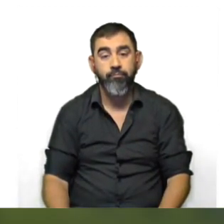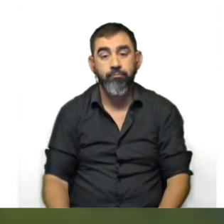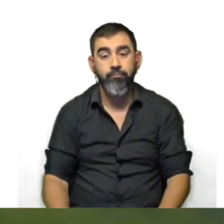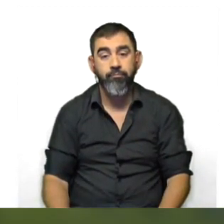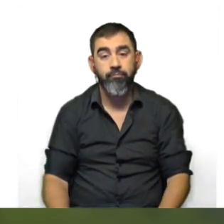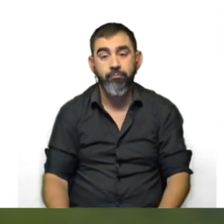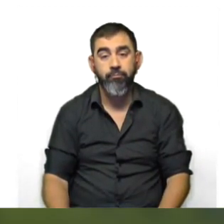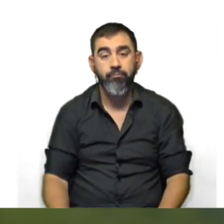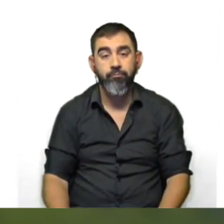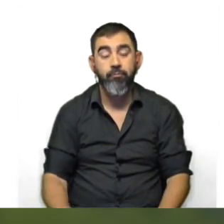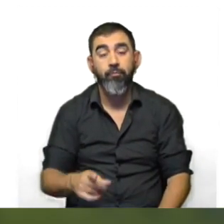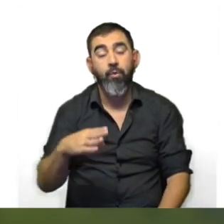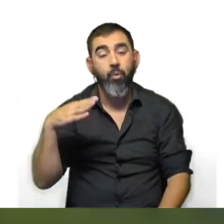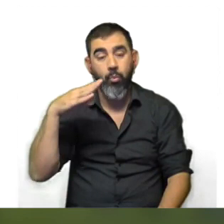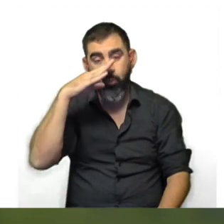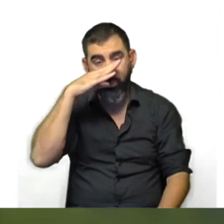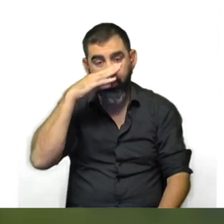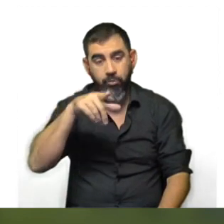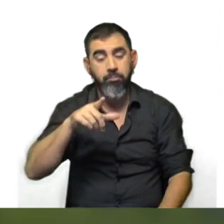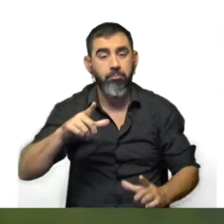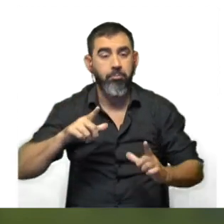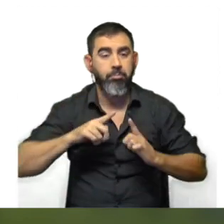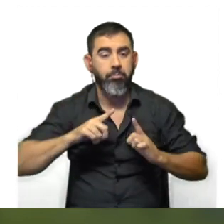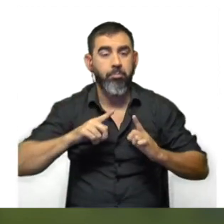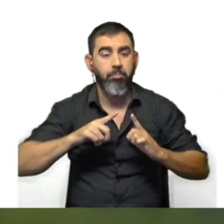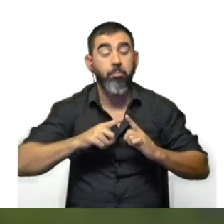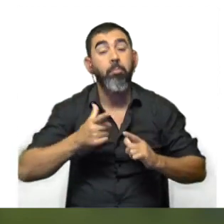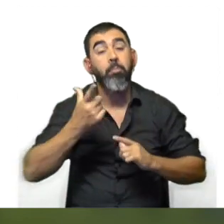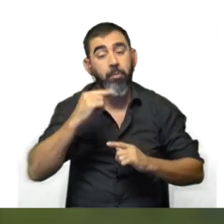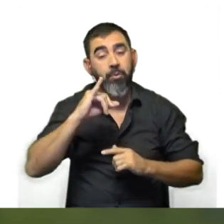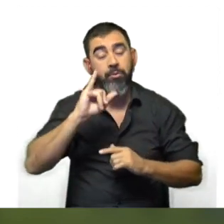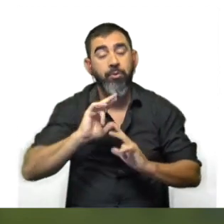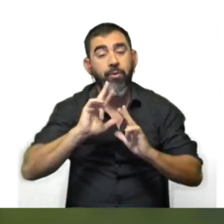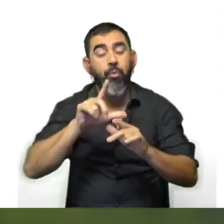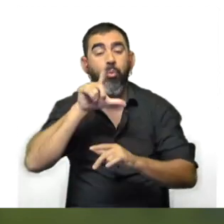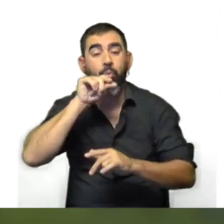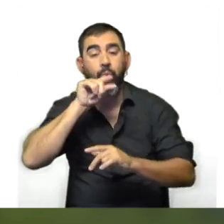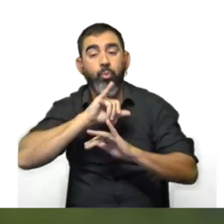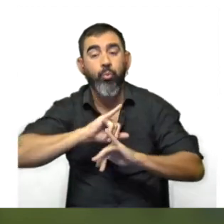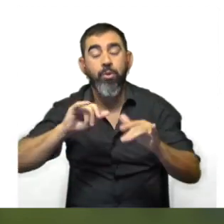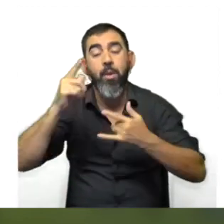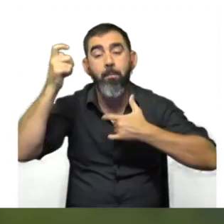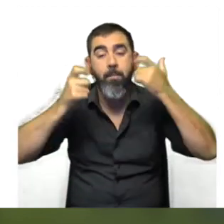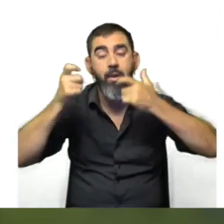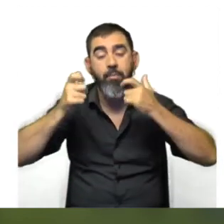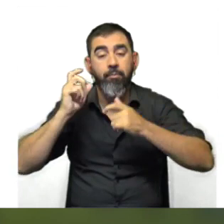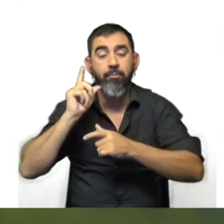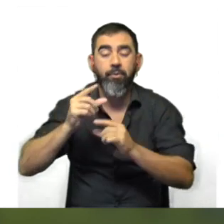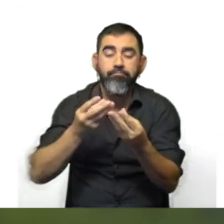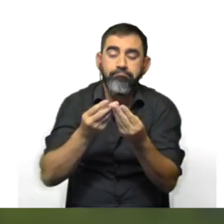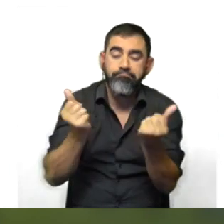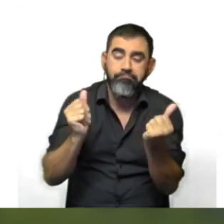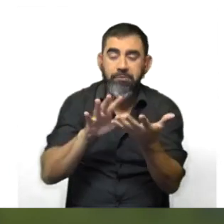la declaración de bolsonaro no que se hizo esperar algún tiempo pero se pronunció por Twitter desde Miami condenando tibiamente